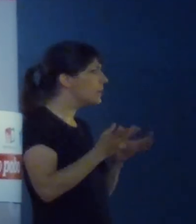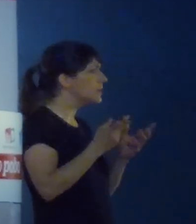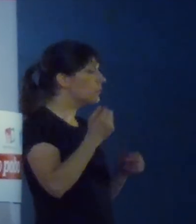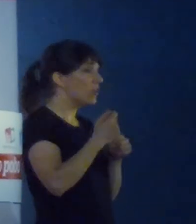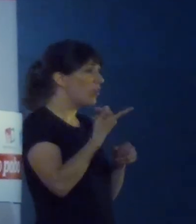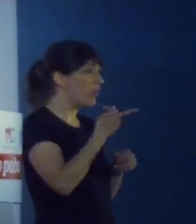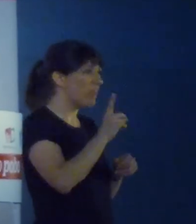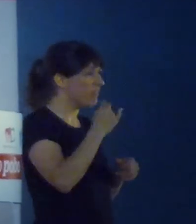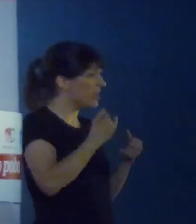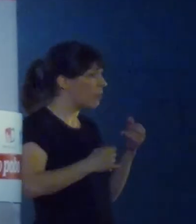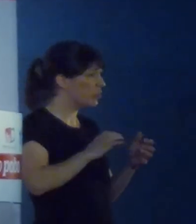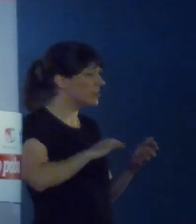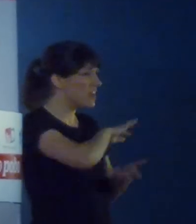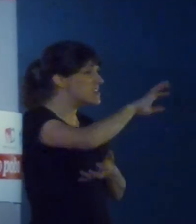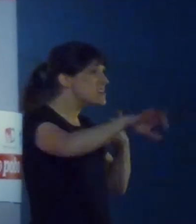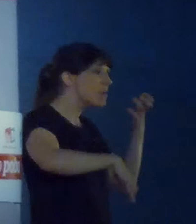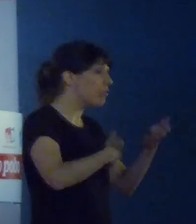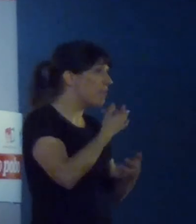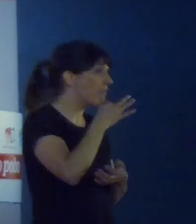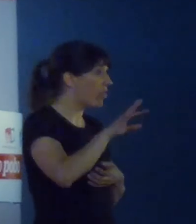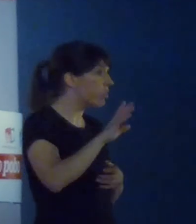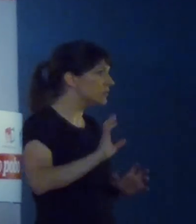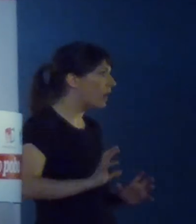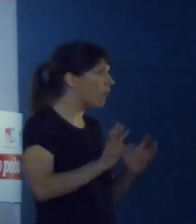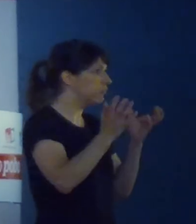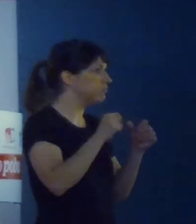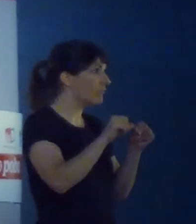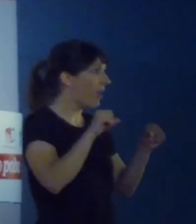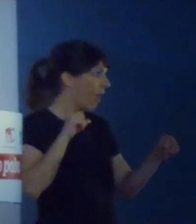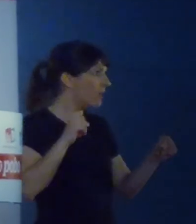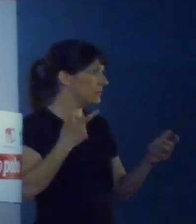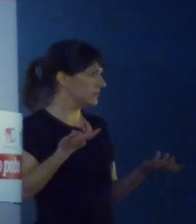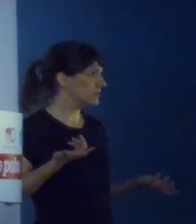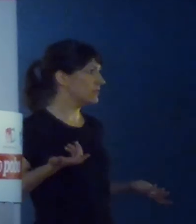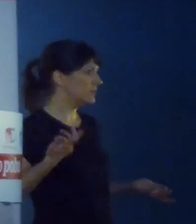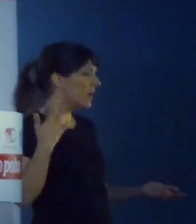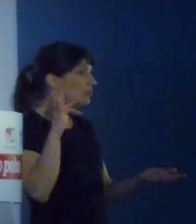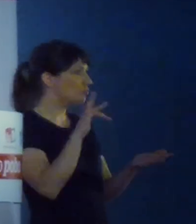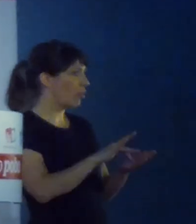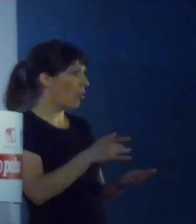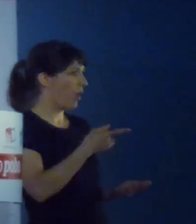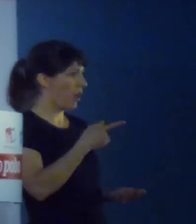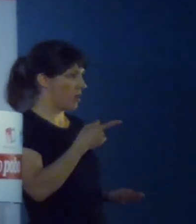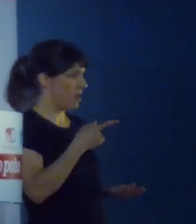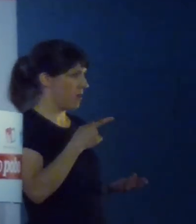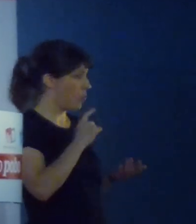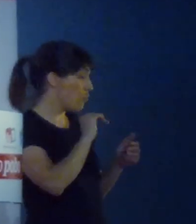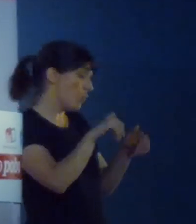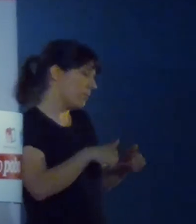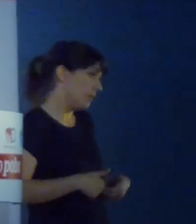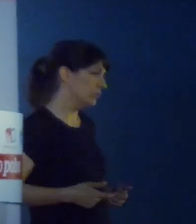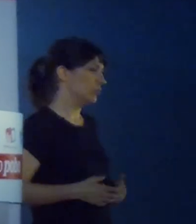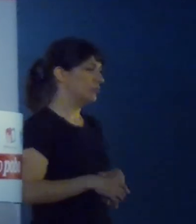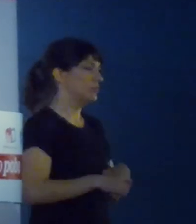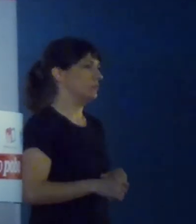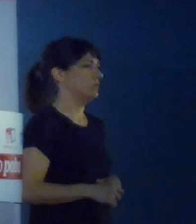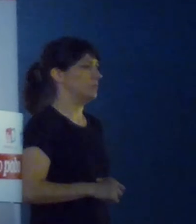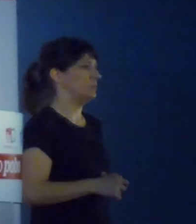Revolución Francesa, si me apurades, antes de la Carta Magna Británica, que se cae del século XII.